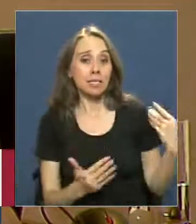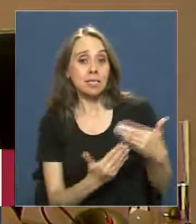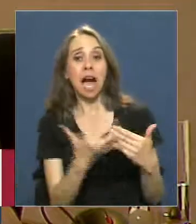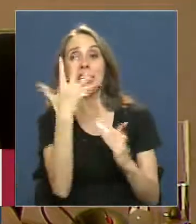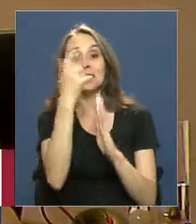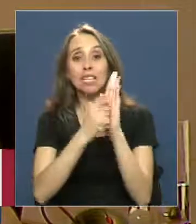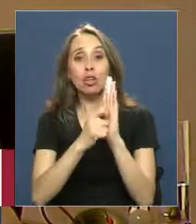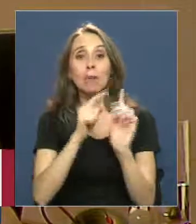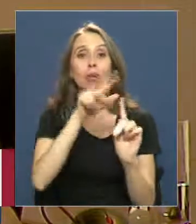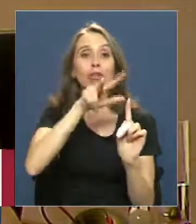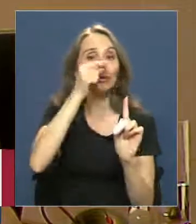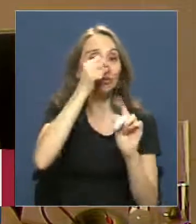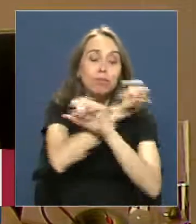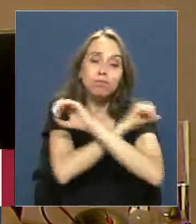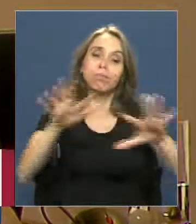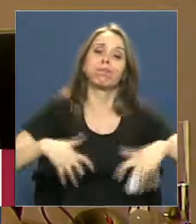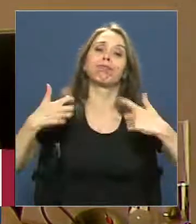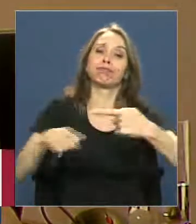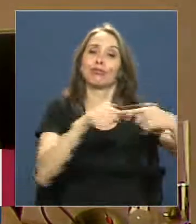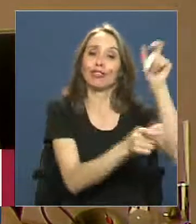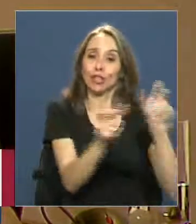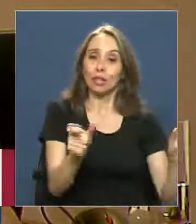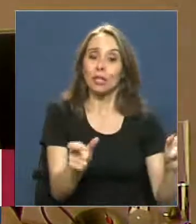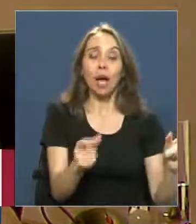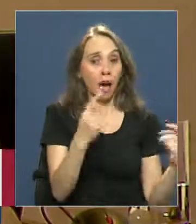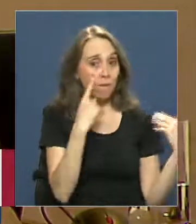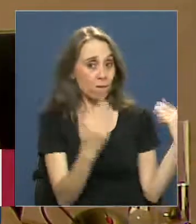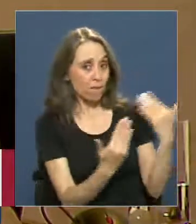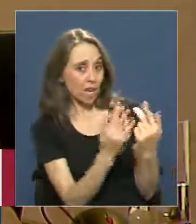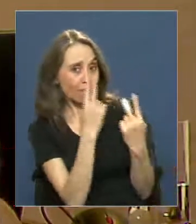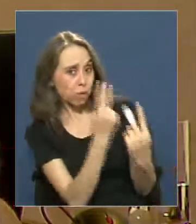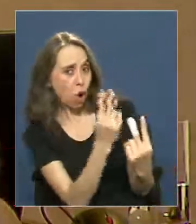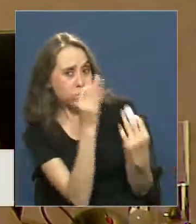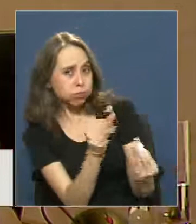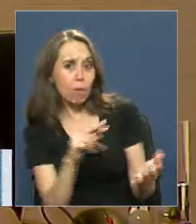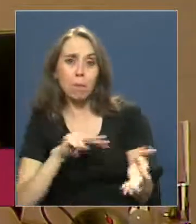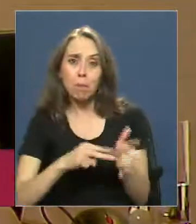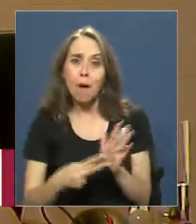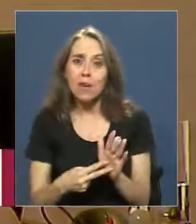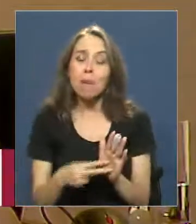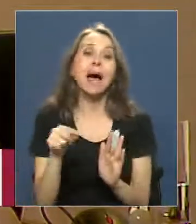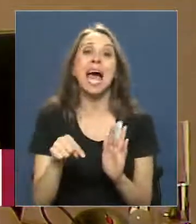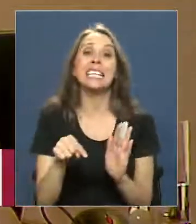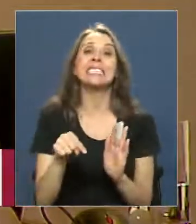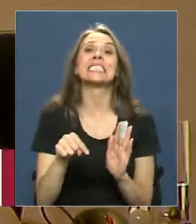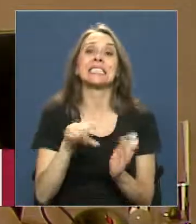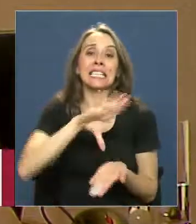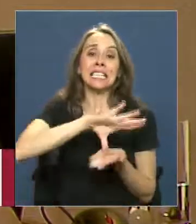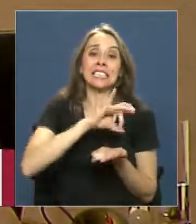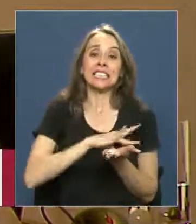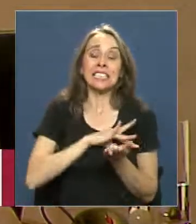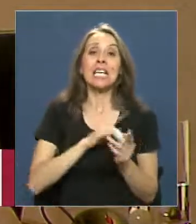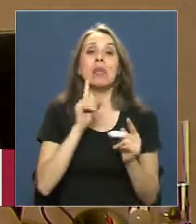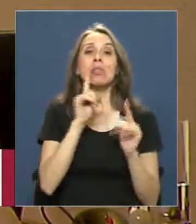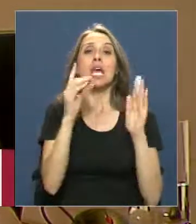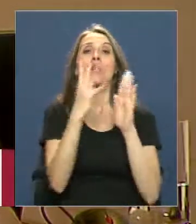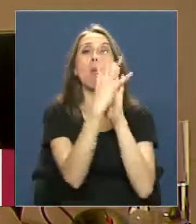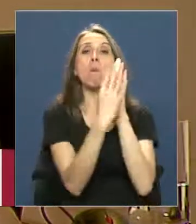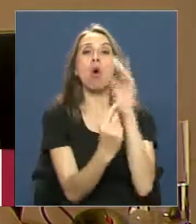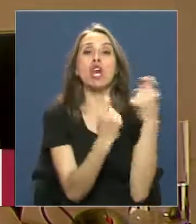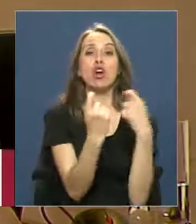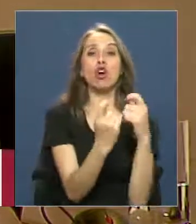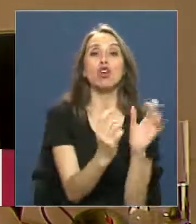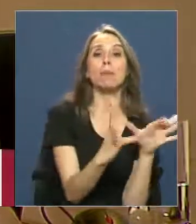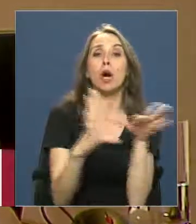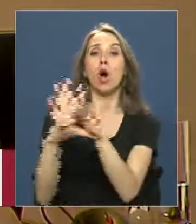5 meses desde el estallido social y el gran problema que quedó de manifiesto fue que vivimos en un modelo hecho a la medida de corporaciones